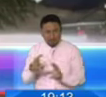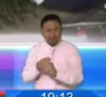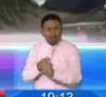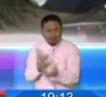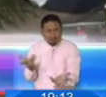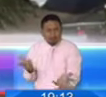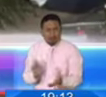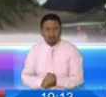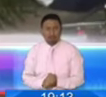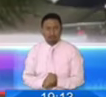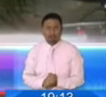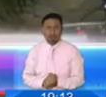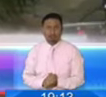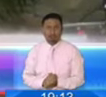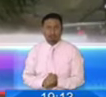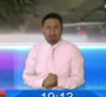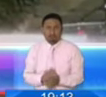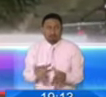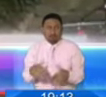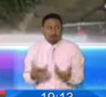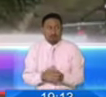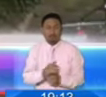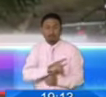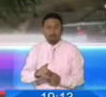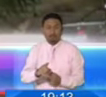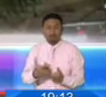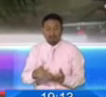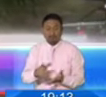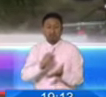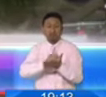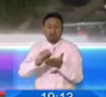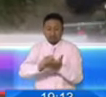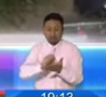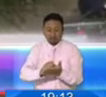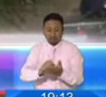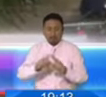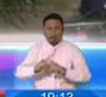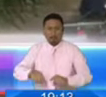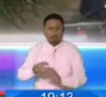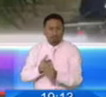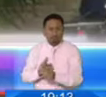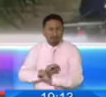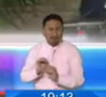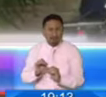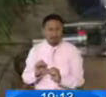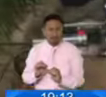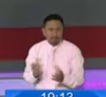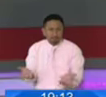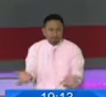renunciado, pues. ¿Cómo es posible que escriba todo lo que escribe, pero no renuncie a su cargo?